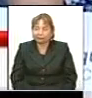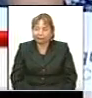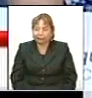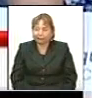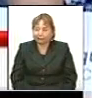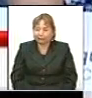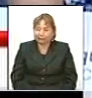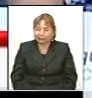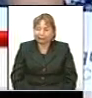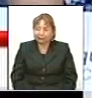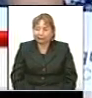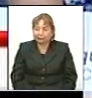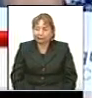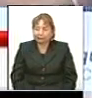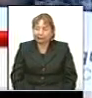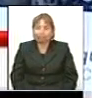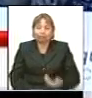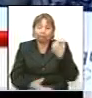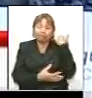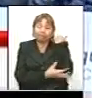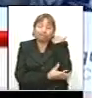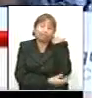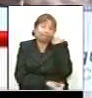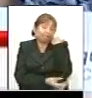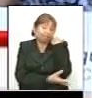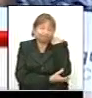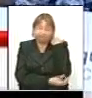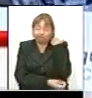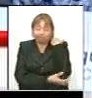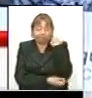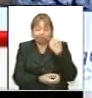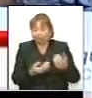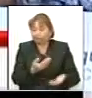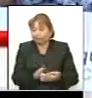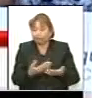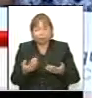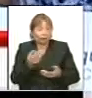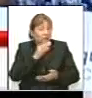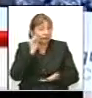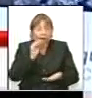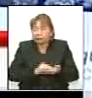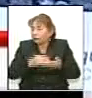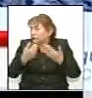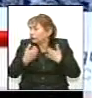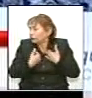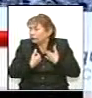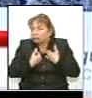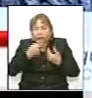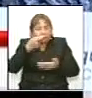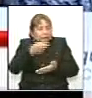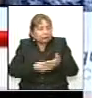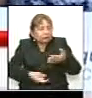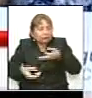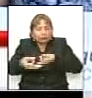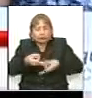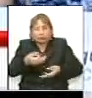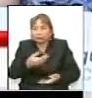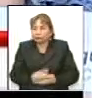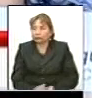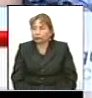en zona rural pobreza extrema digamos porque no tienen presupuesto cierto